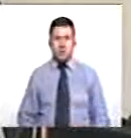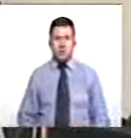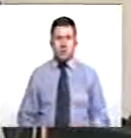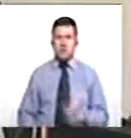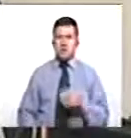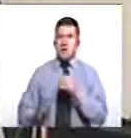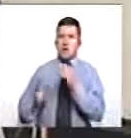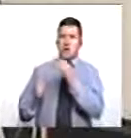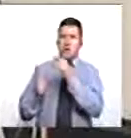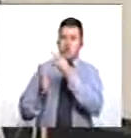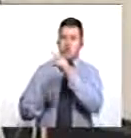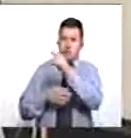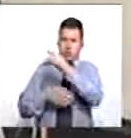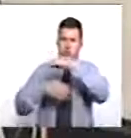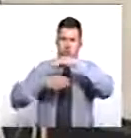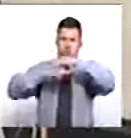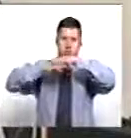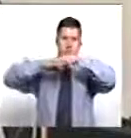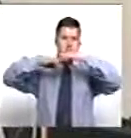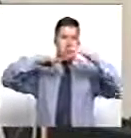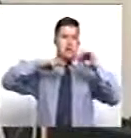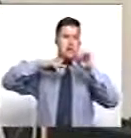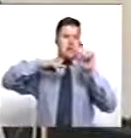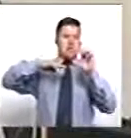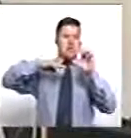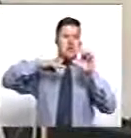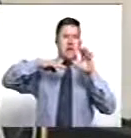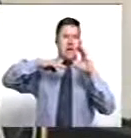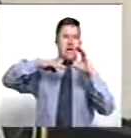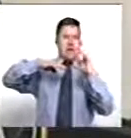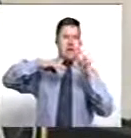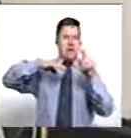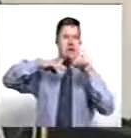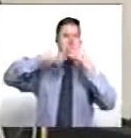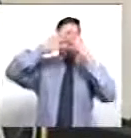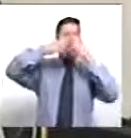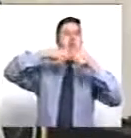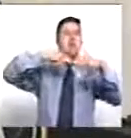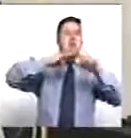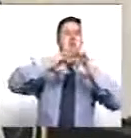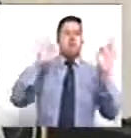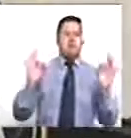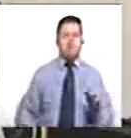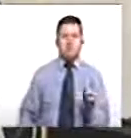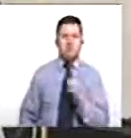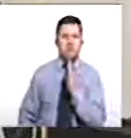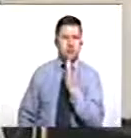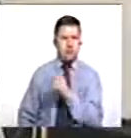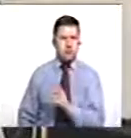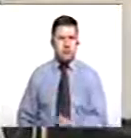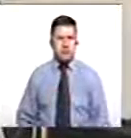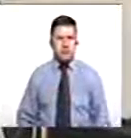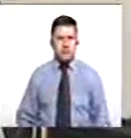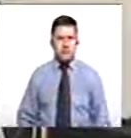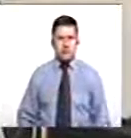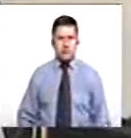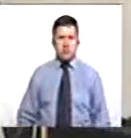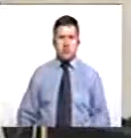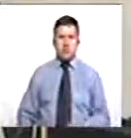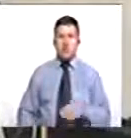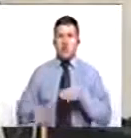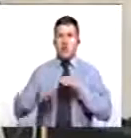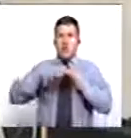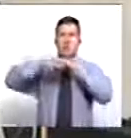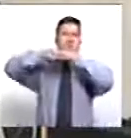transmisión pasa a Transelca, pero además no solamente pasan las líneas de transmisión